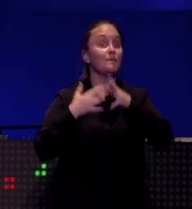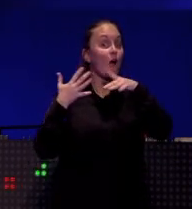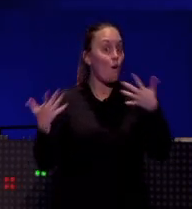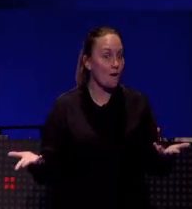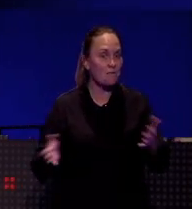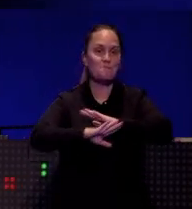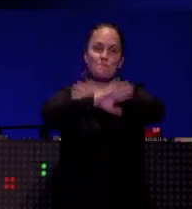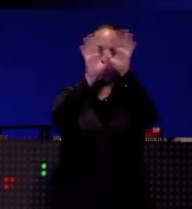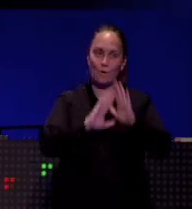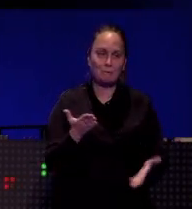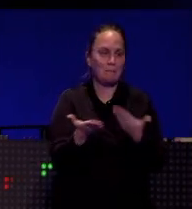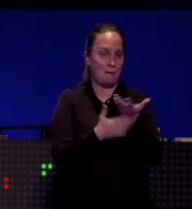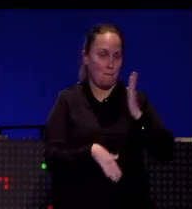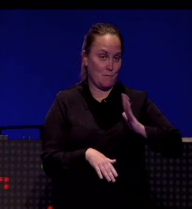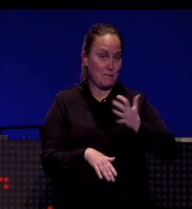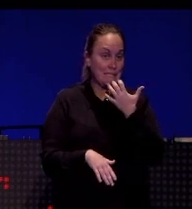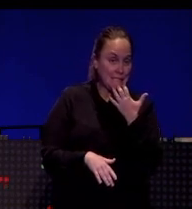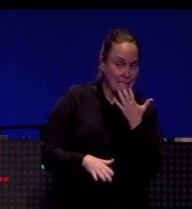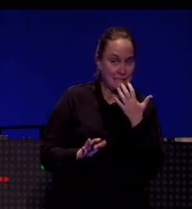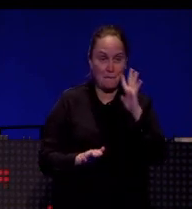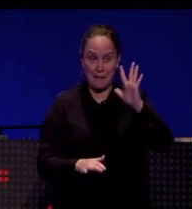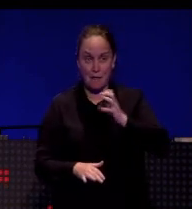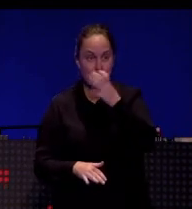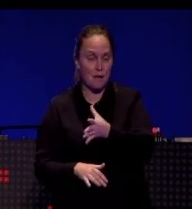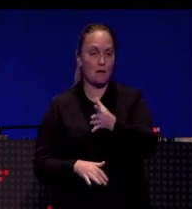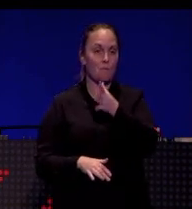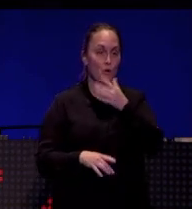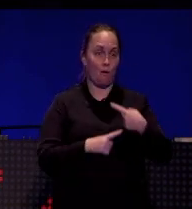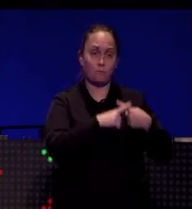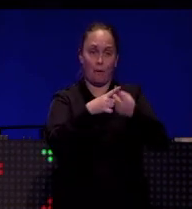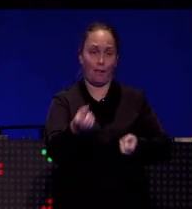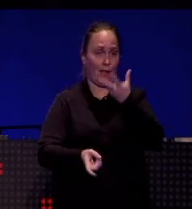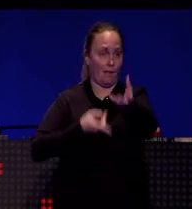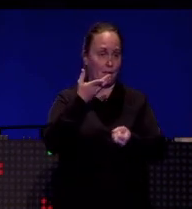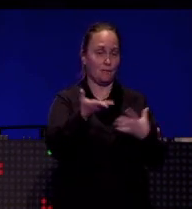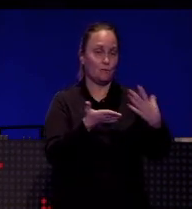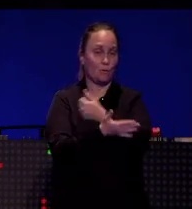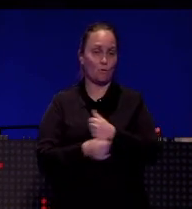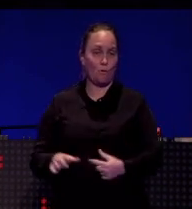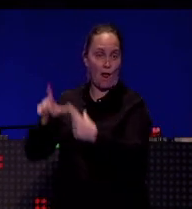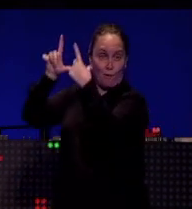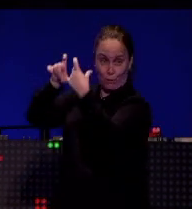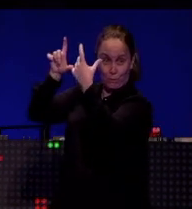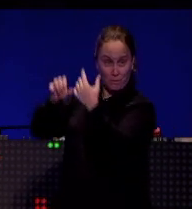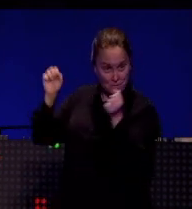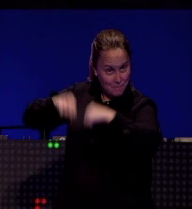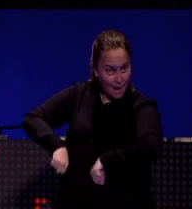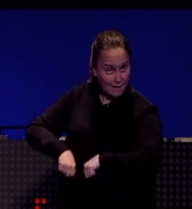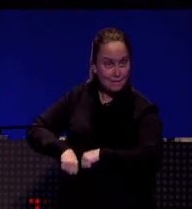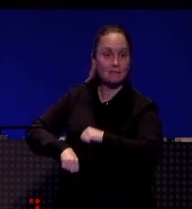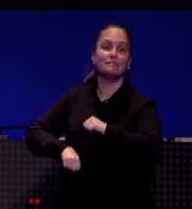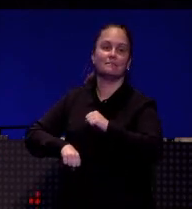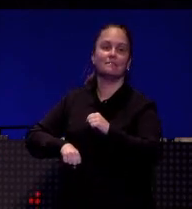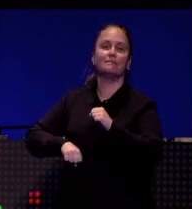por último os voy a pedir un favor si no os importa ya que estoy compartiendo todo os voy a hacer una fotito vale y luego